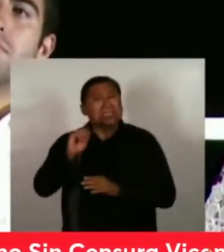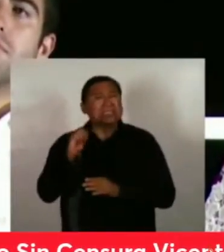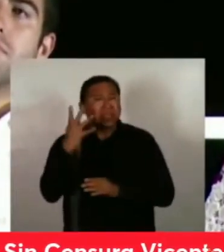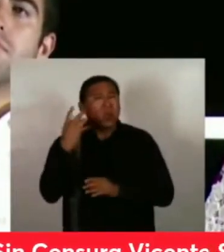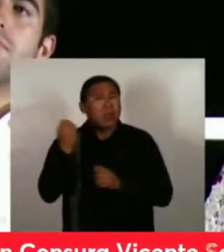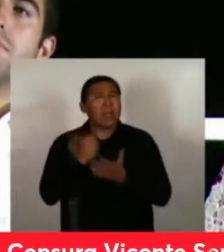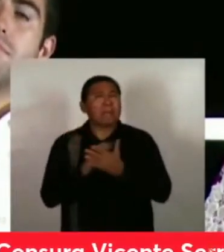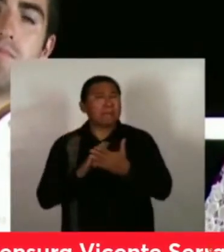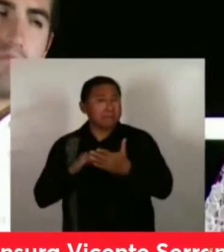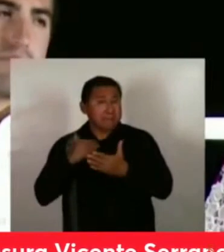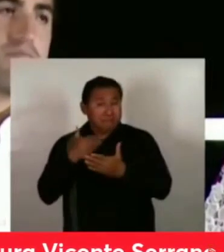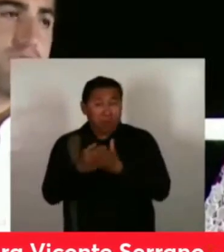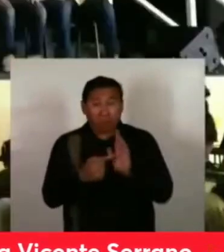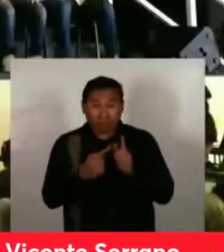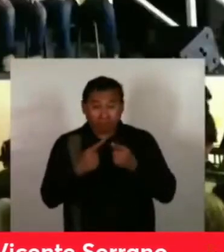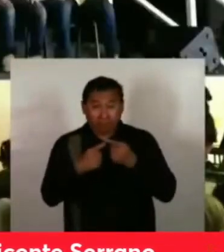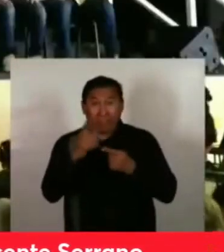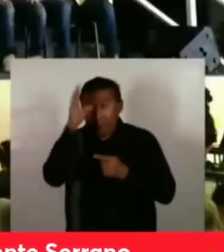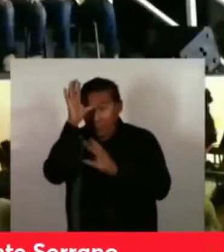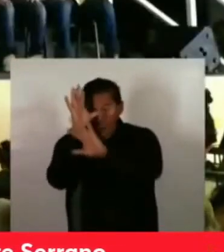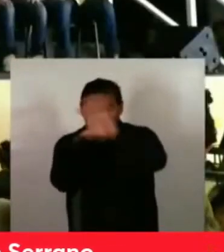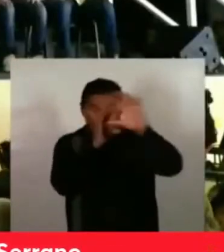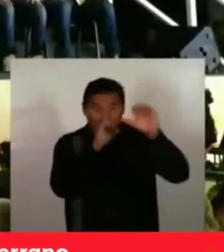les propongo. ¿Están de acuerdo?